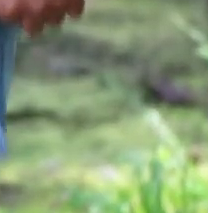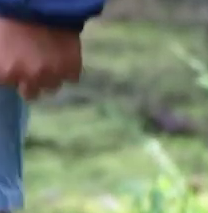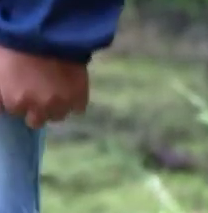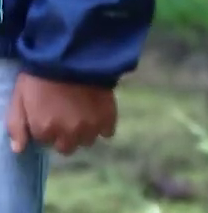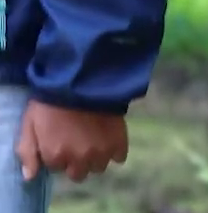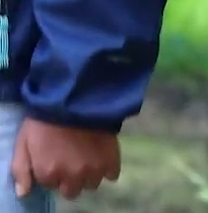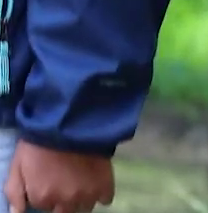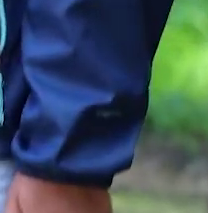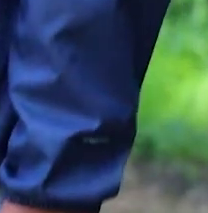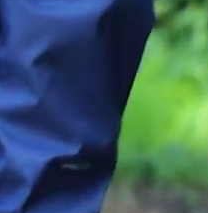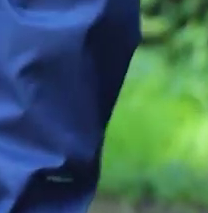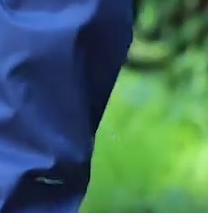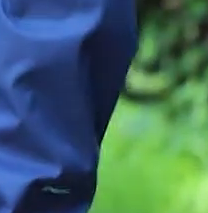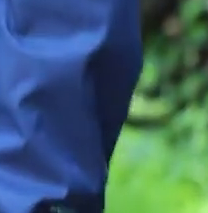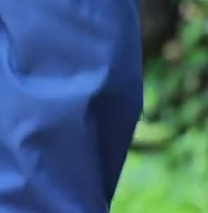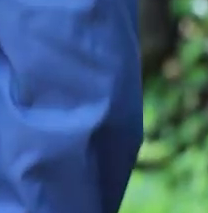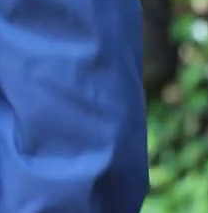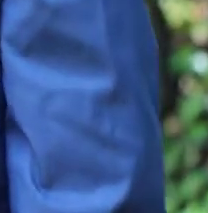Muy bien.